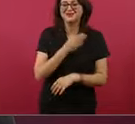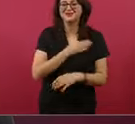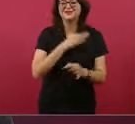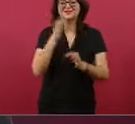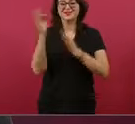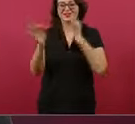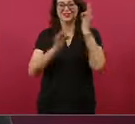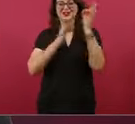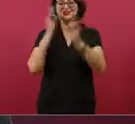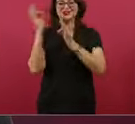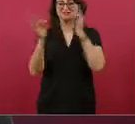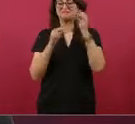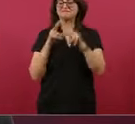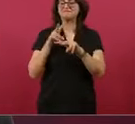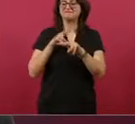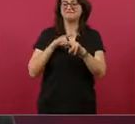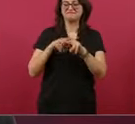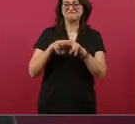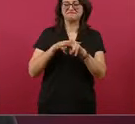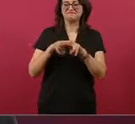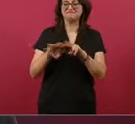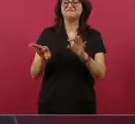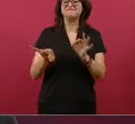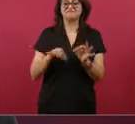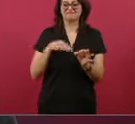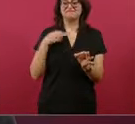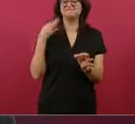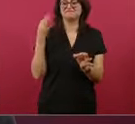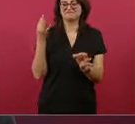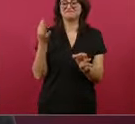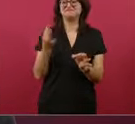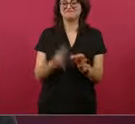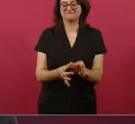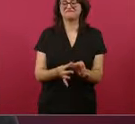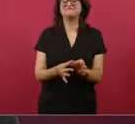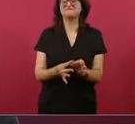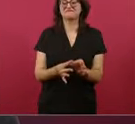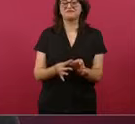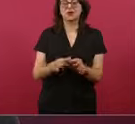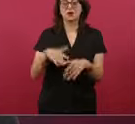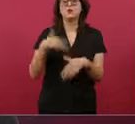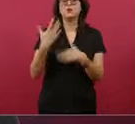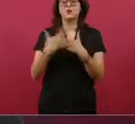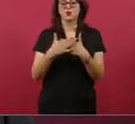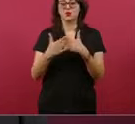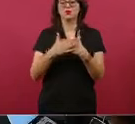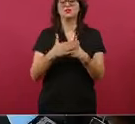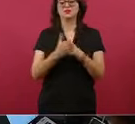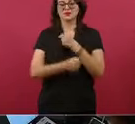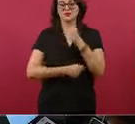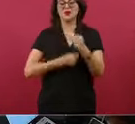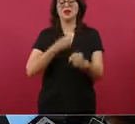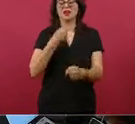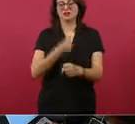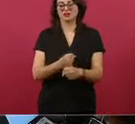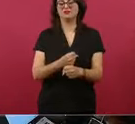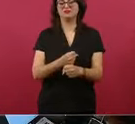En diciembre terminamos la obra civil y empieza a operar en el primer